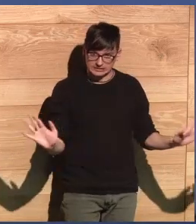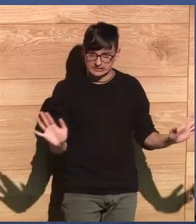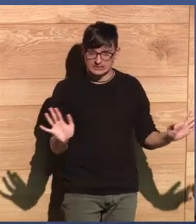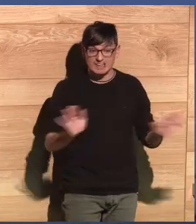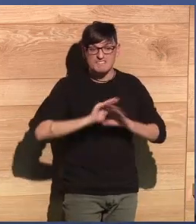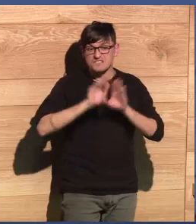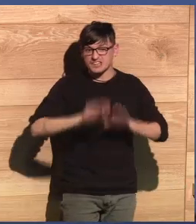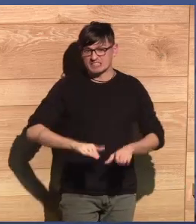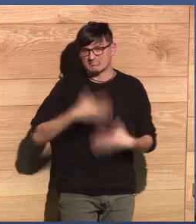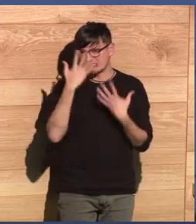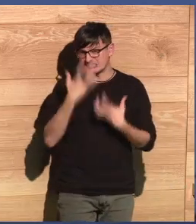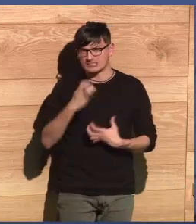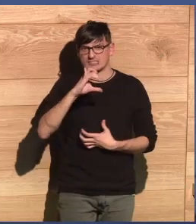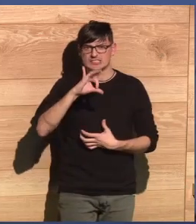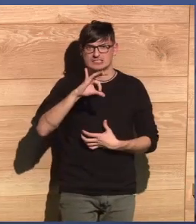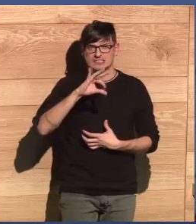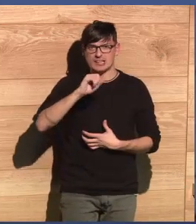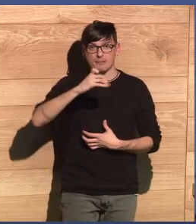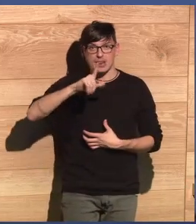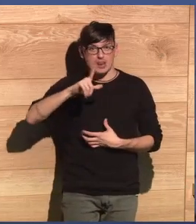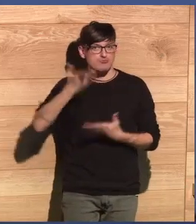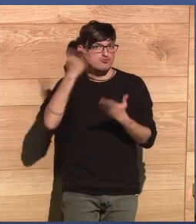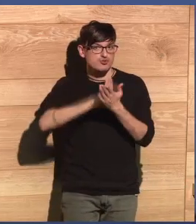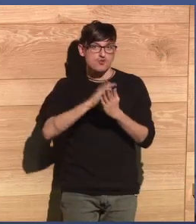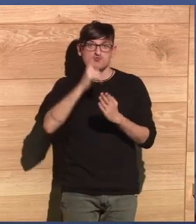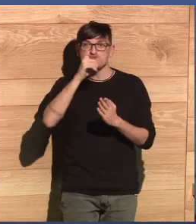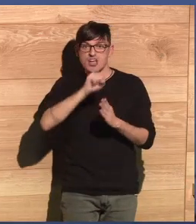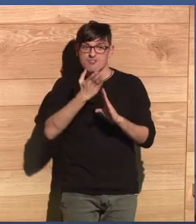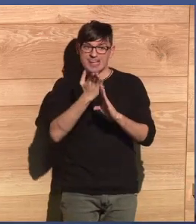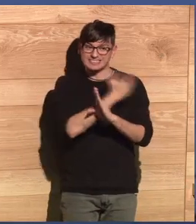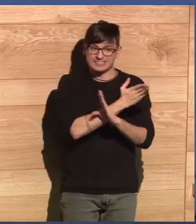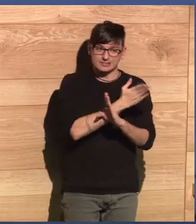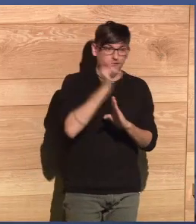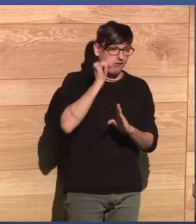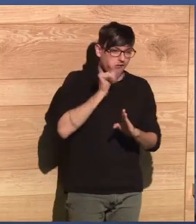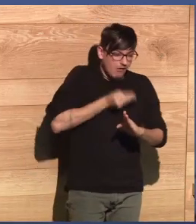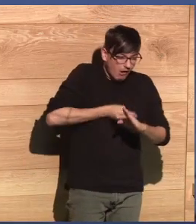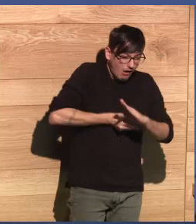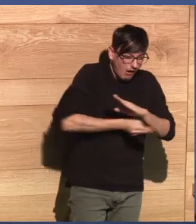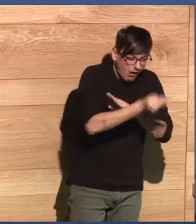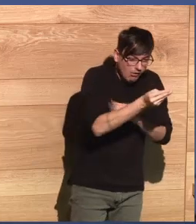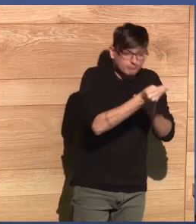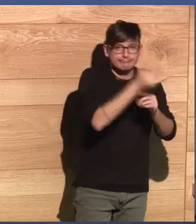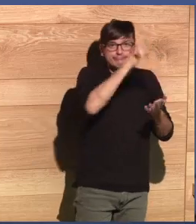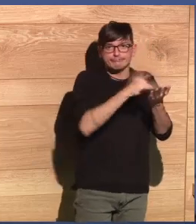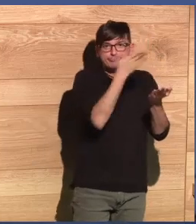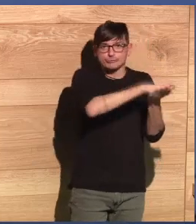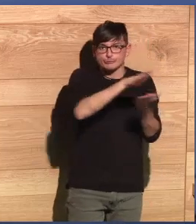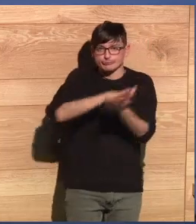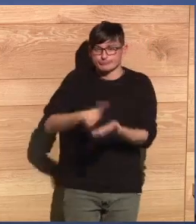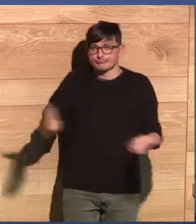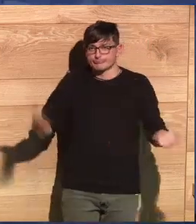poco triste, porque Isabel se murió un año antes de abrir el museo, mientras daba a luz a un niño que también murió.